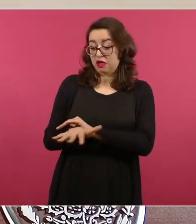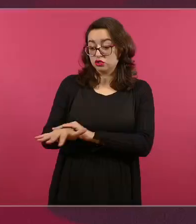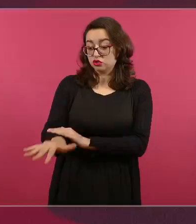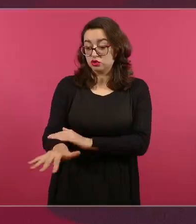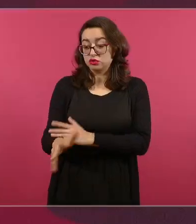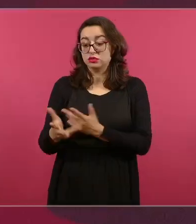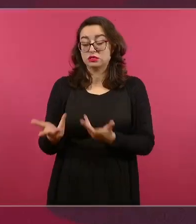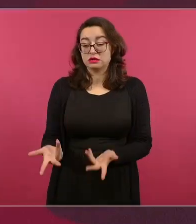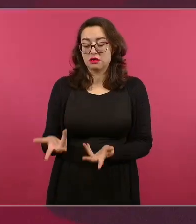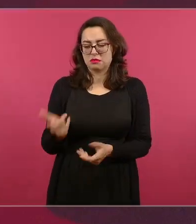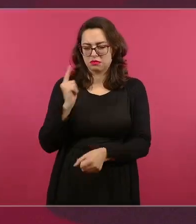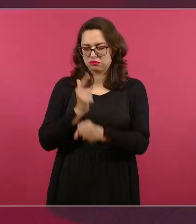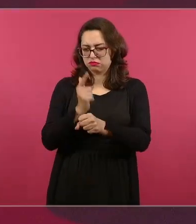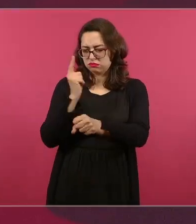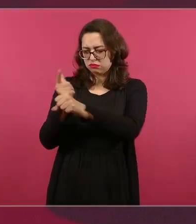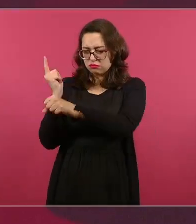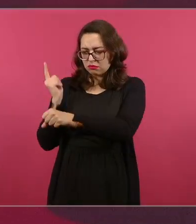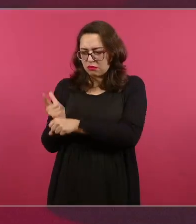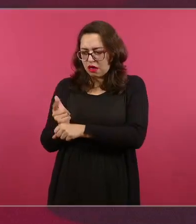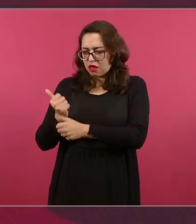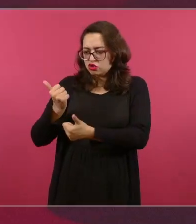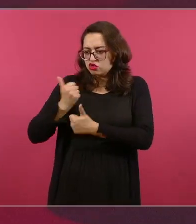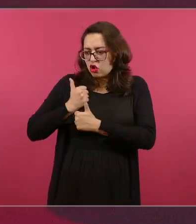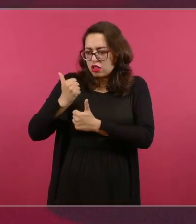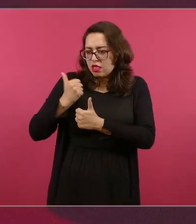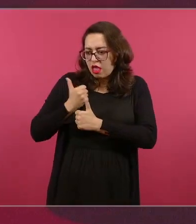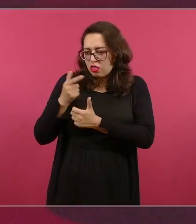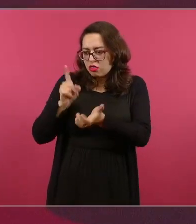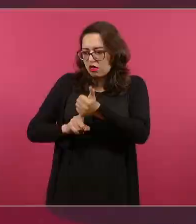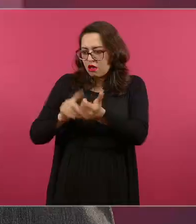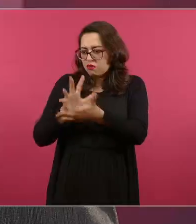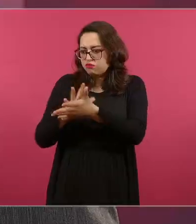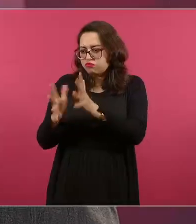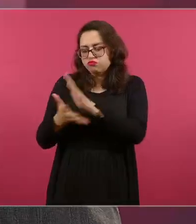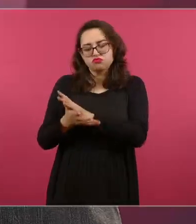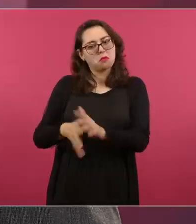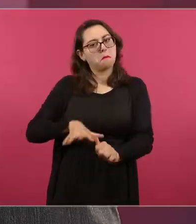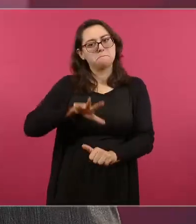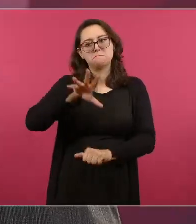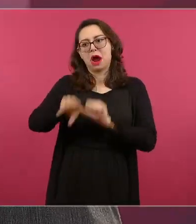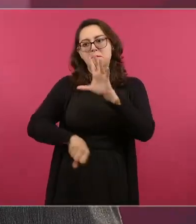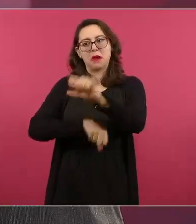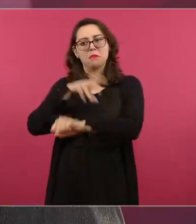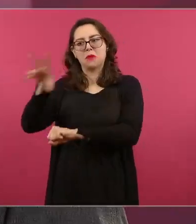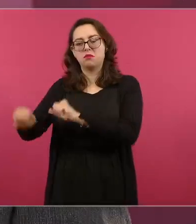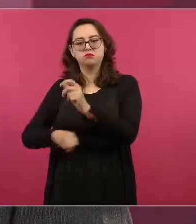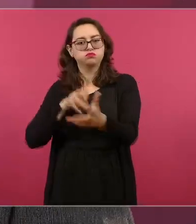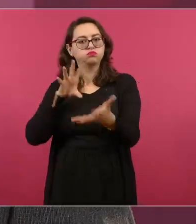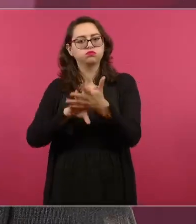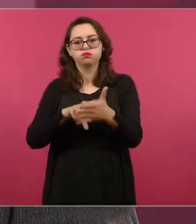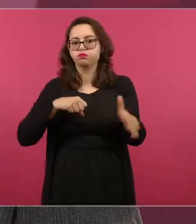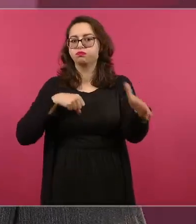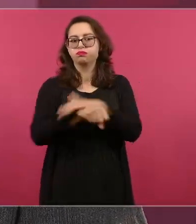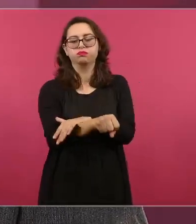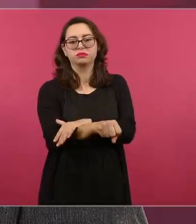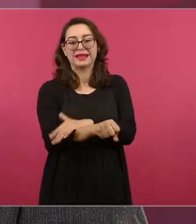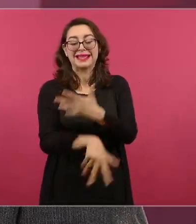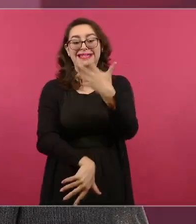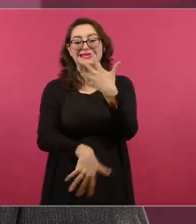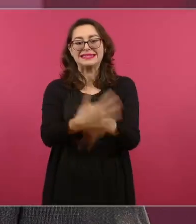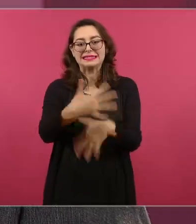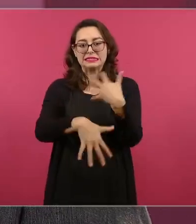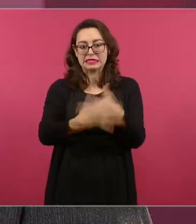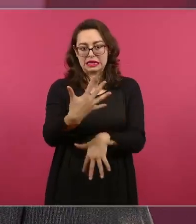miembros del ejército en la cárcel, y entre ellos dos generales,